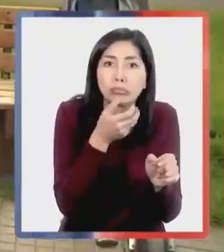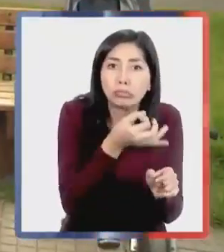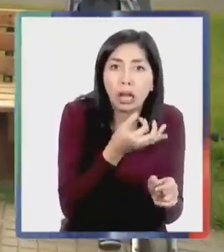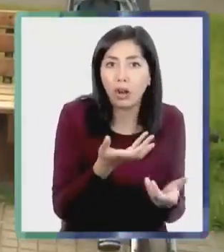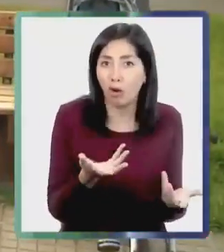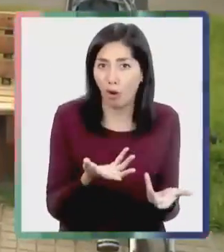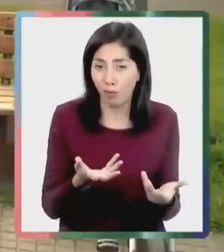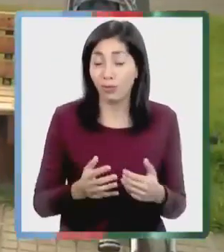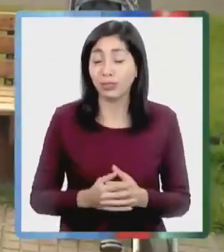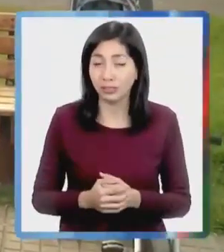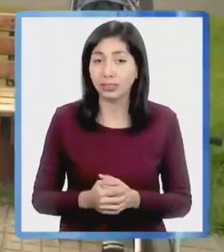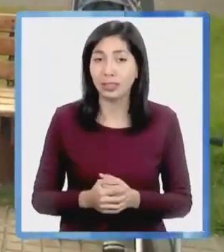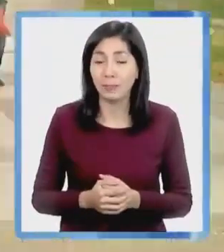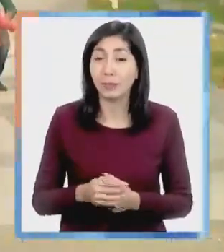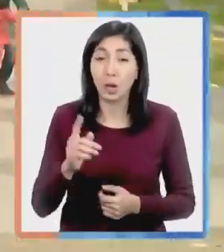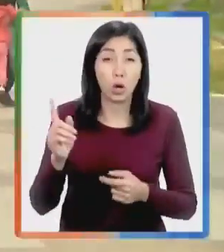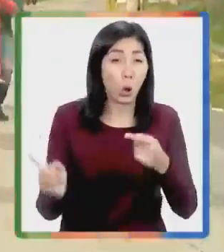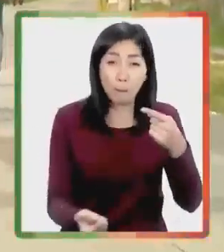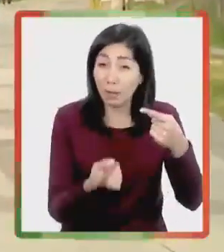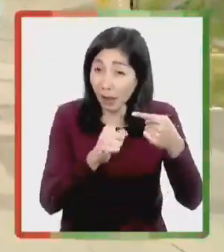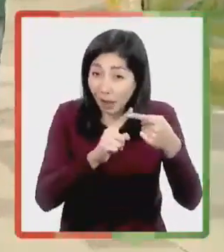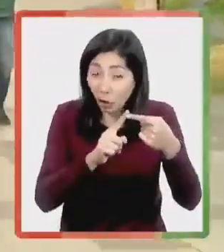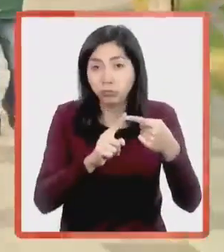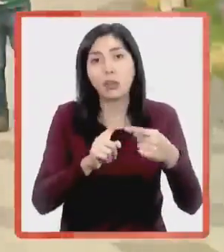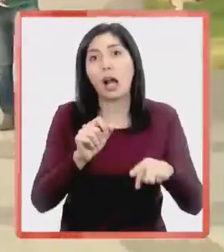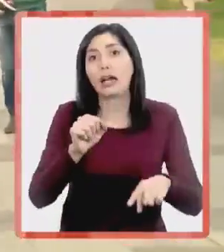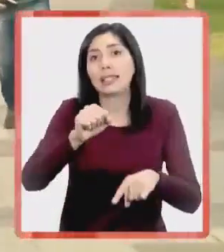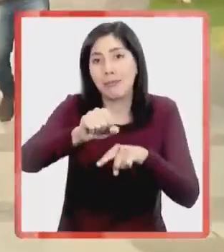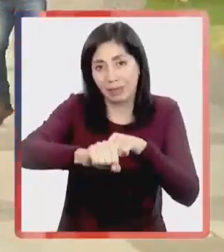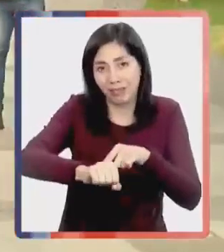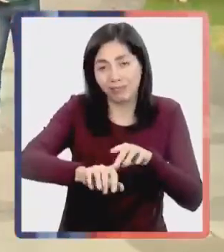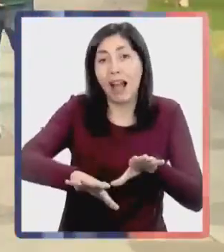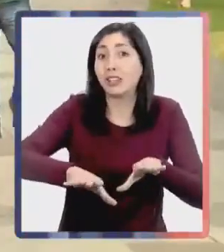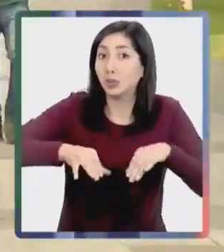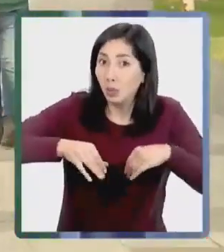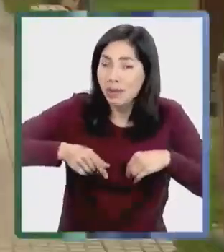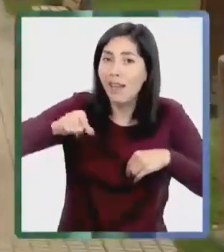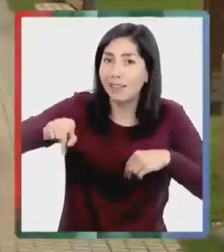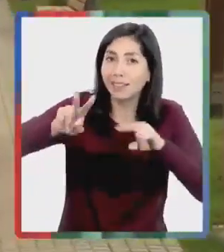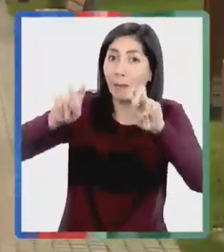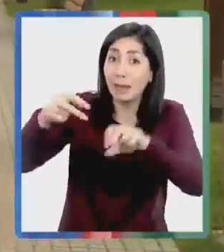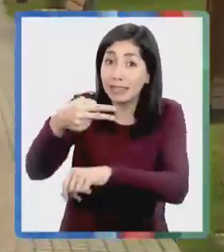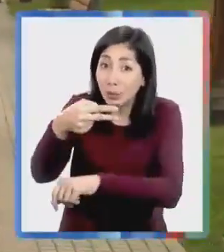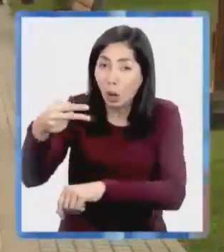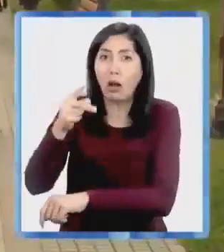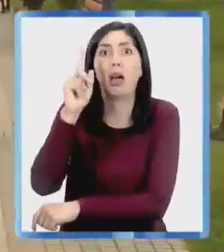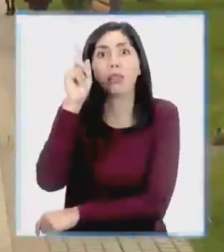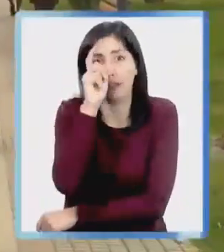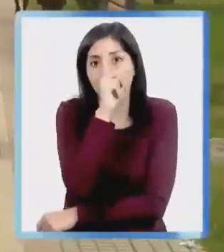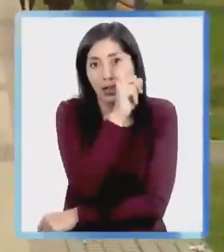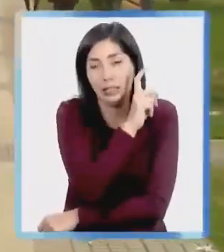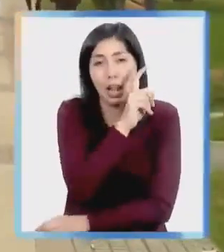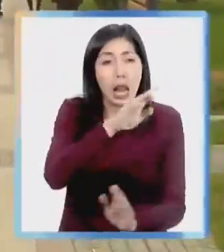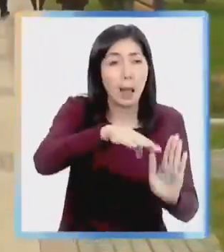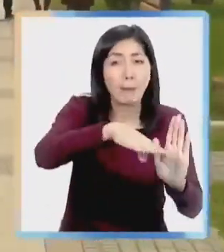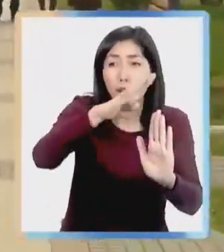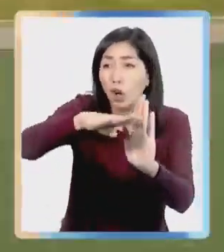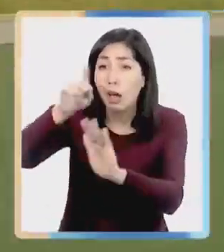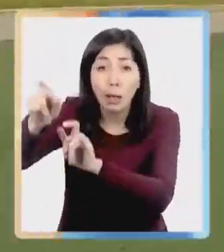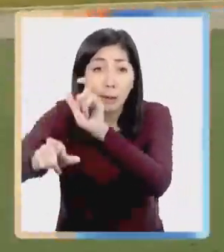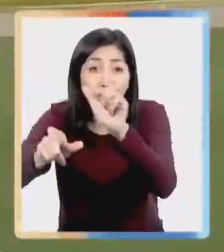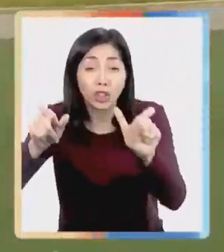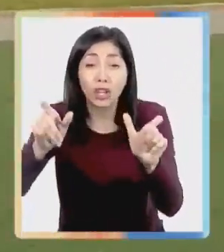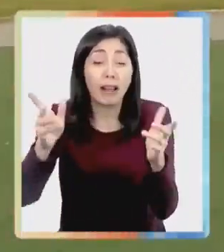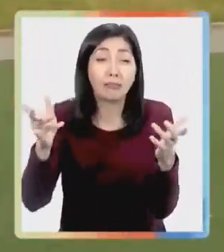profesionales es complejo. Así que lo primero es reconocer y acoger que son temas difíciles, que a la mayoría de nosotros no nos